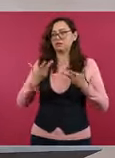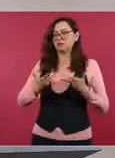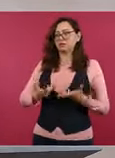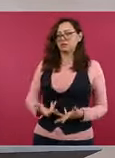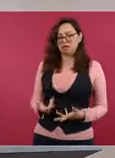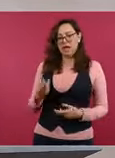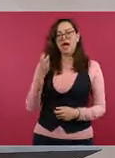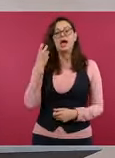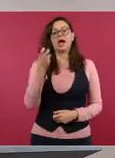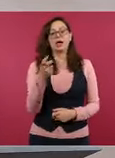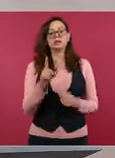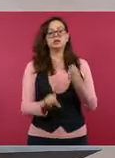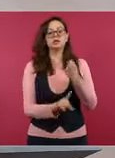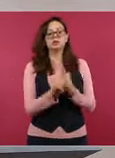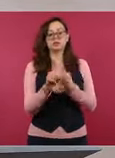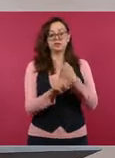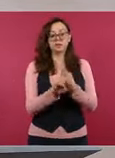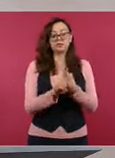que